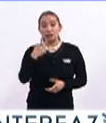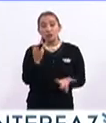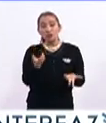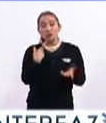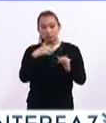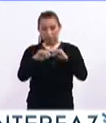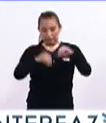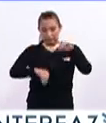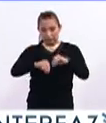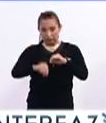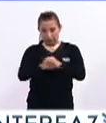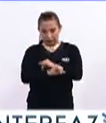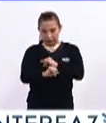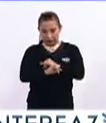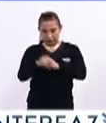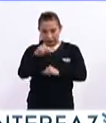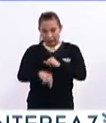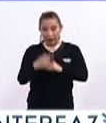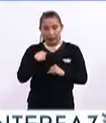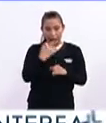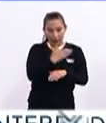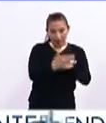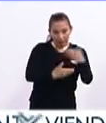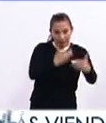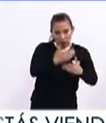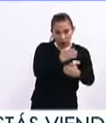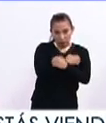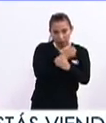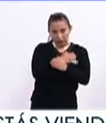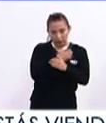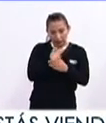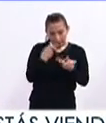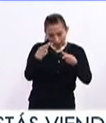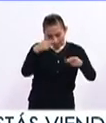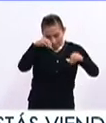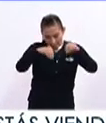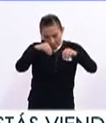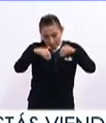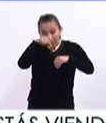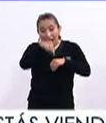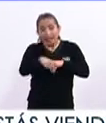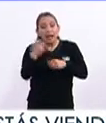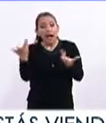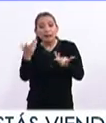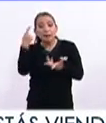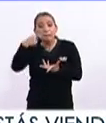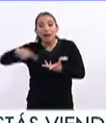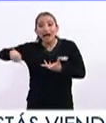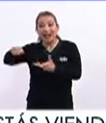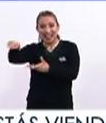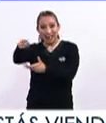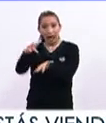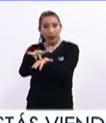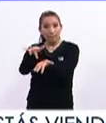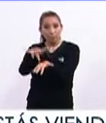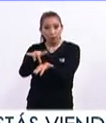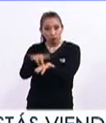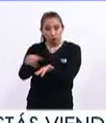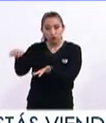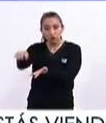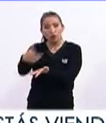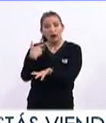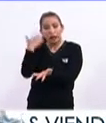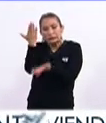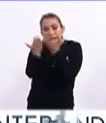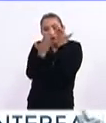que diseñamos en la Coordinación de Desarrollo Educativo e Innovación Curricular, que está diseñada para ofrecer apoyo en